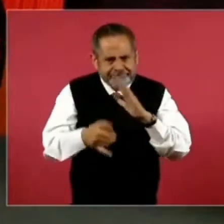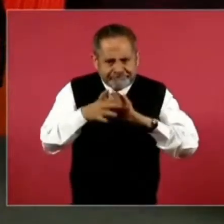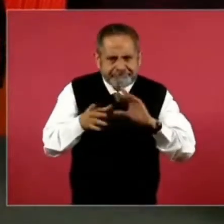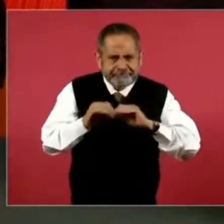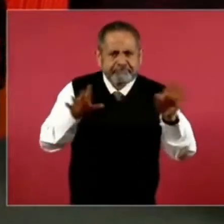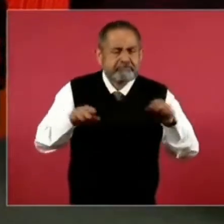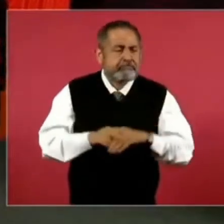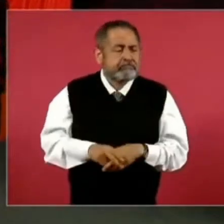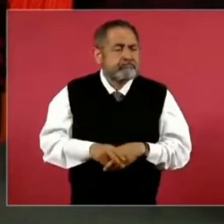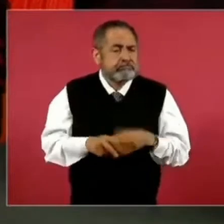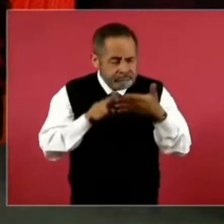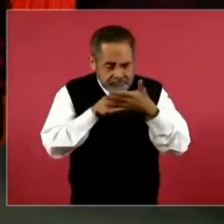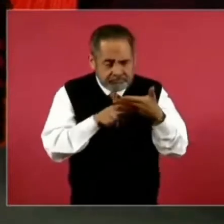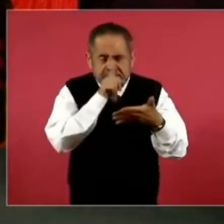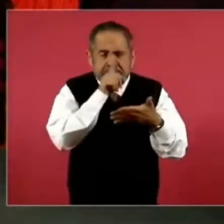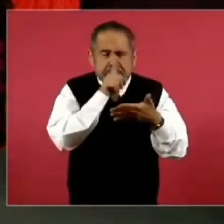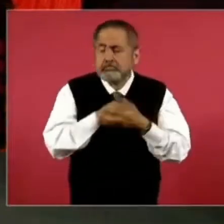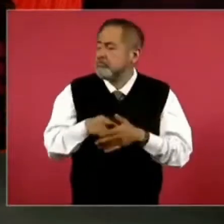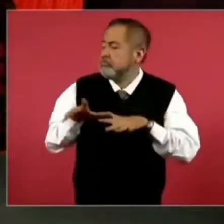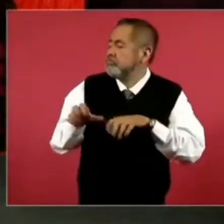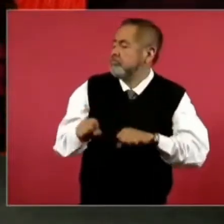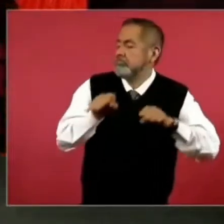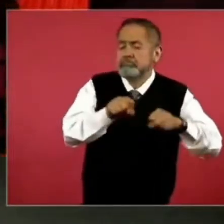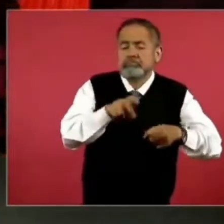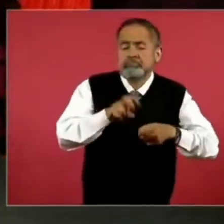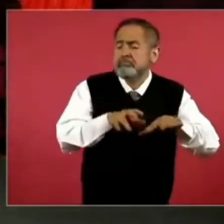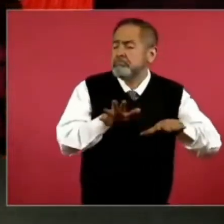general, de que